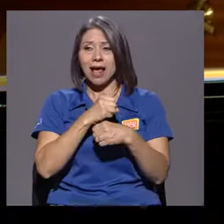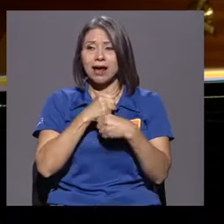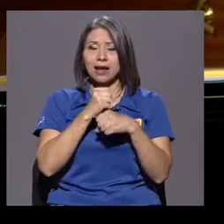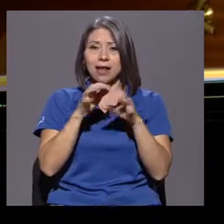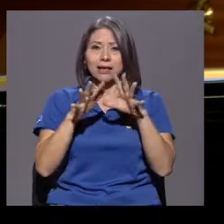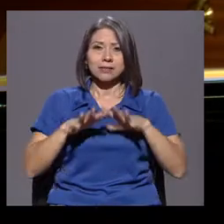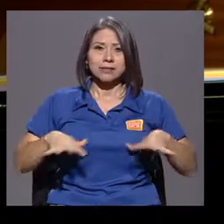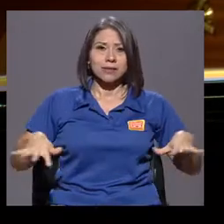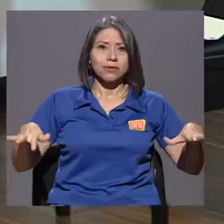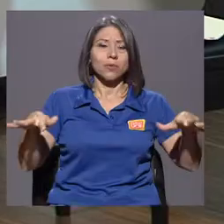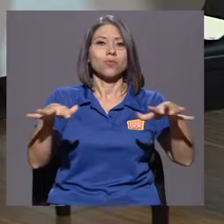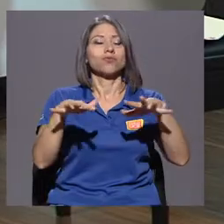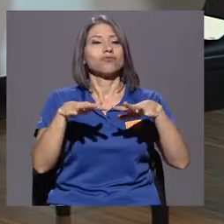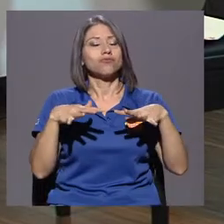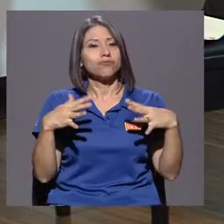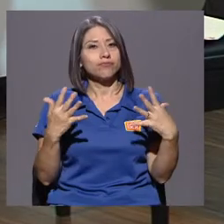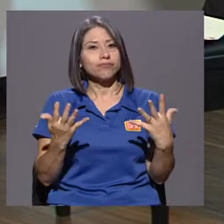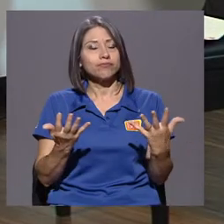e